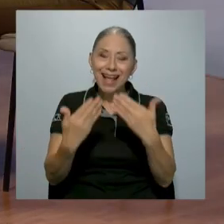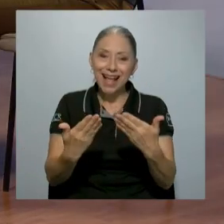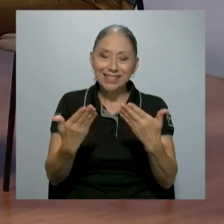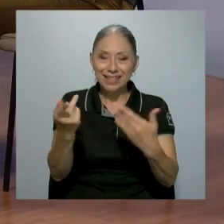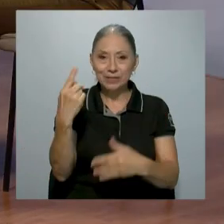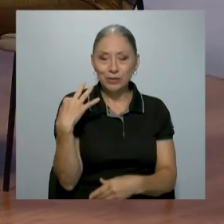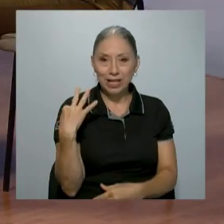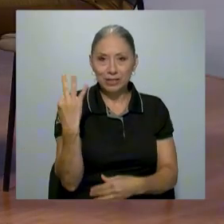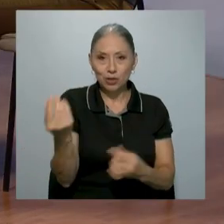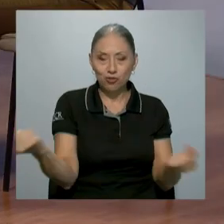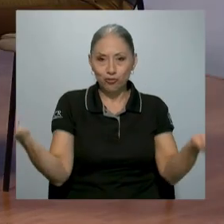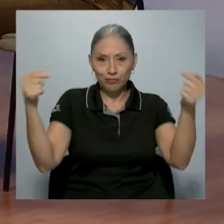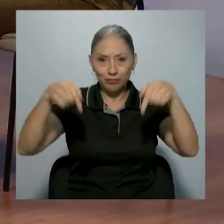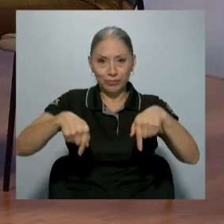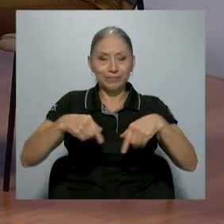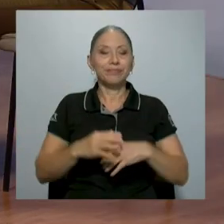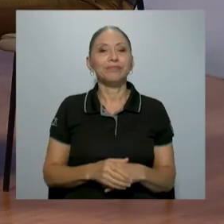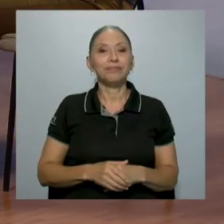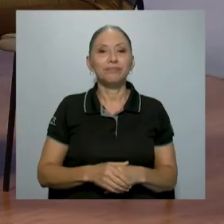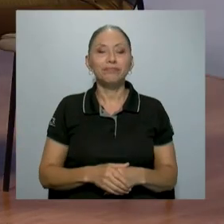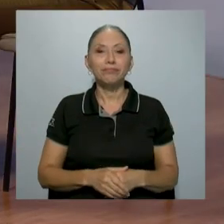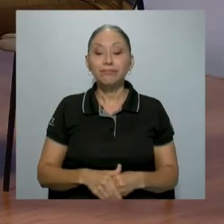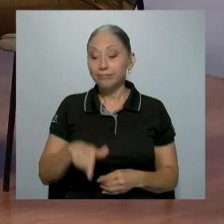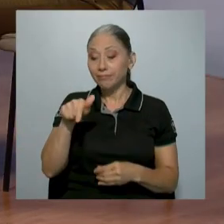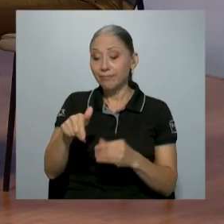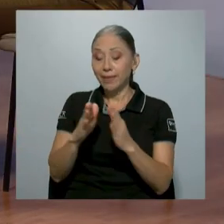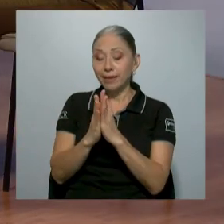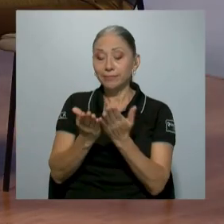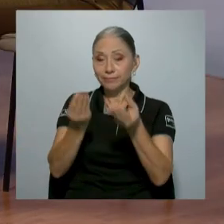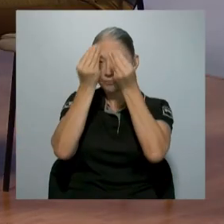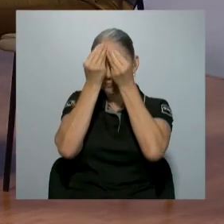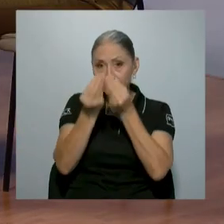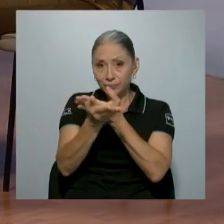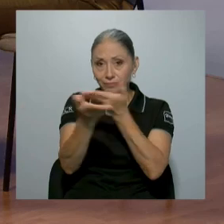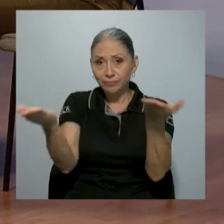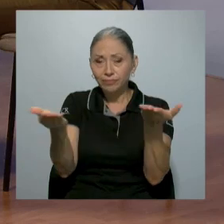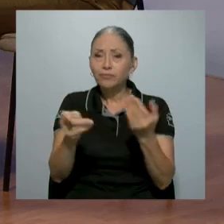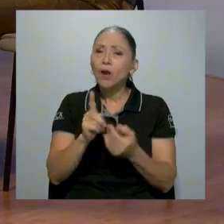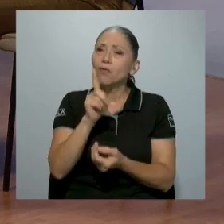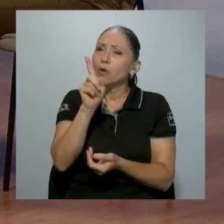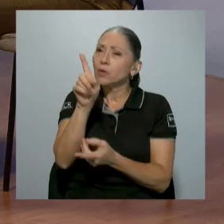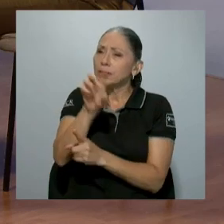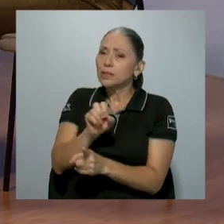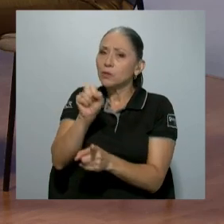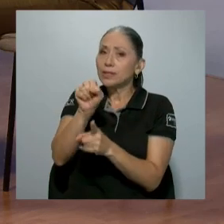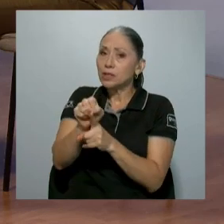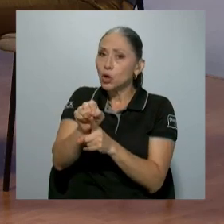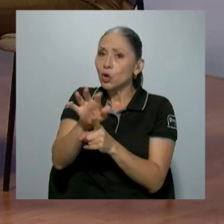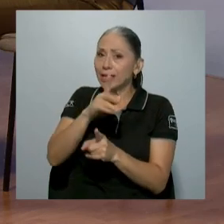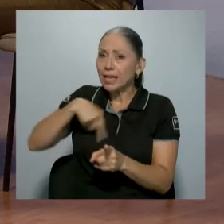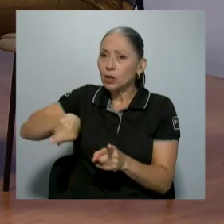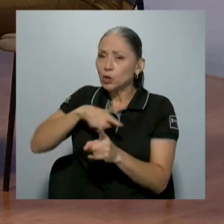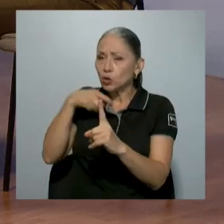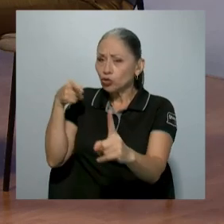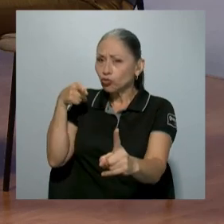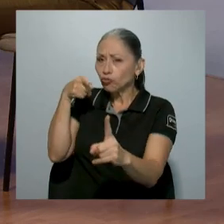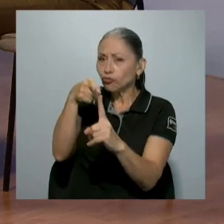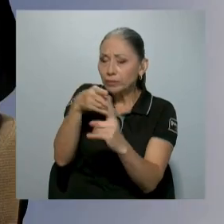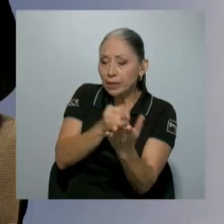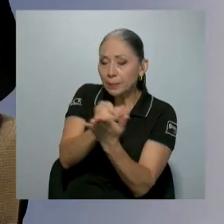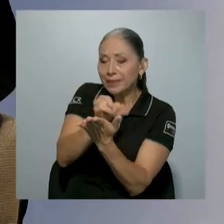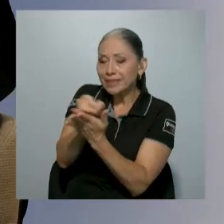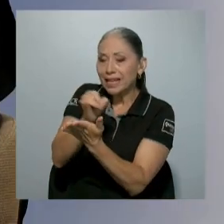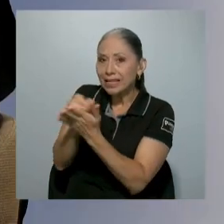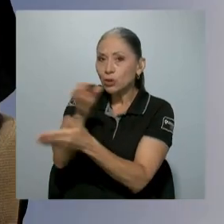invitación. Este informe salió como una inquietud que teníamos dentro de la línea de investigación del observatorio